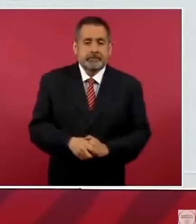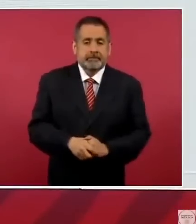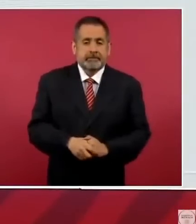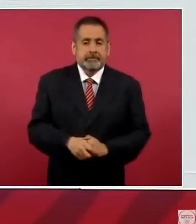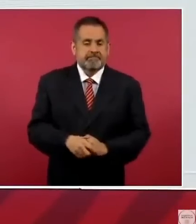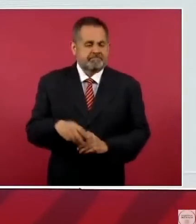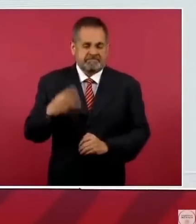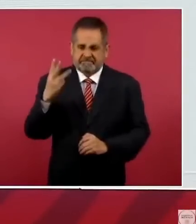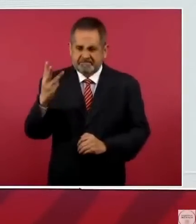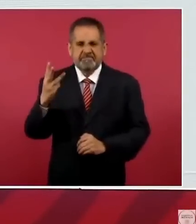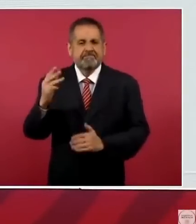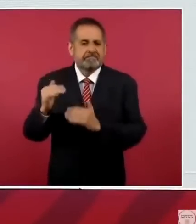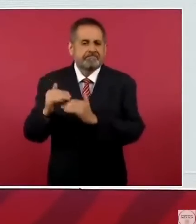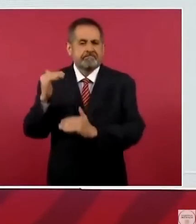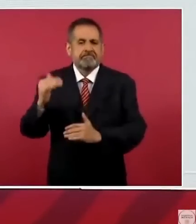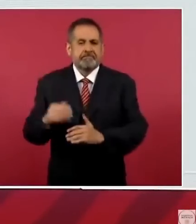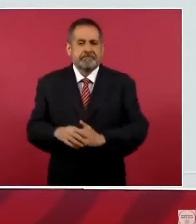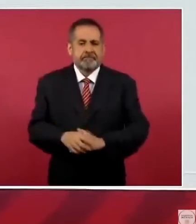3.